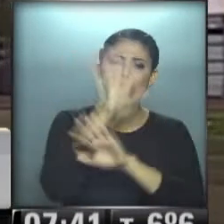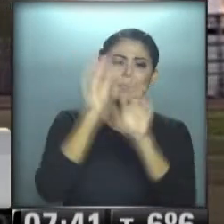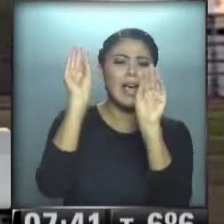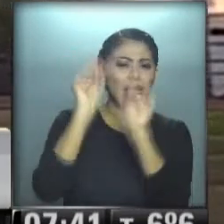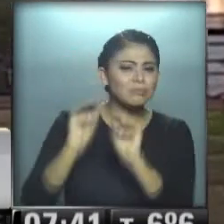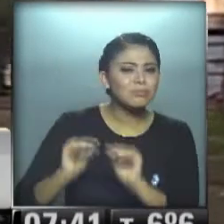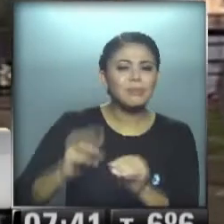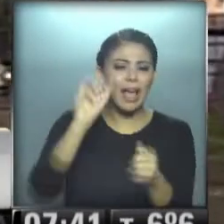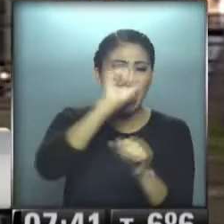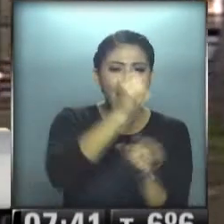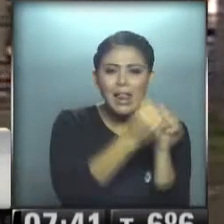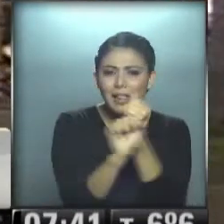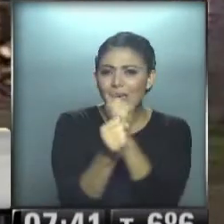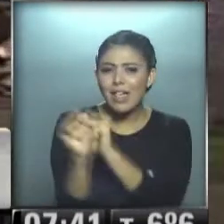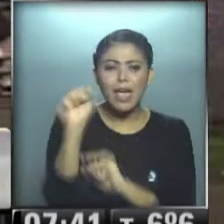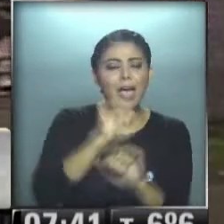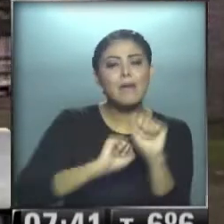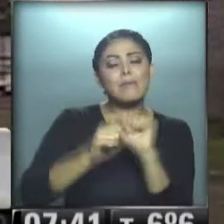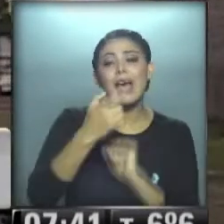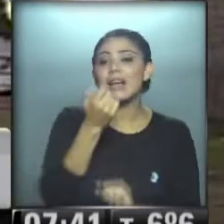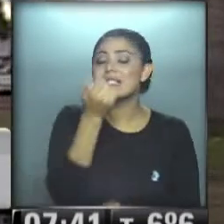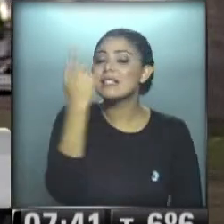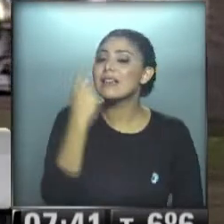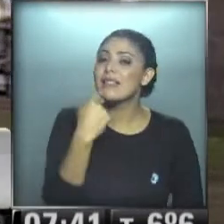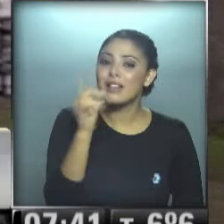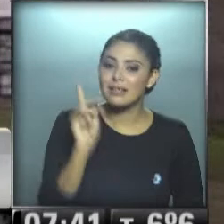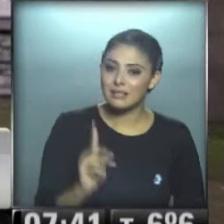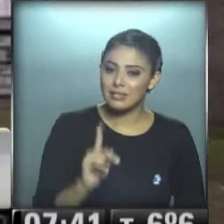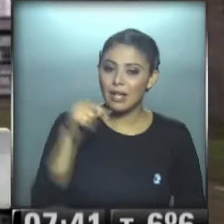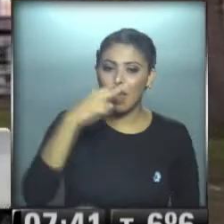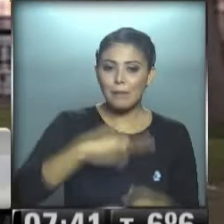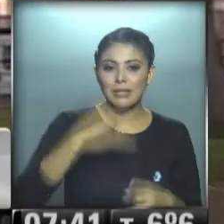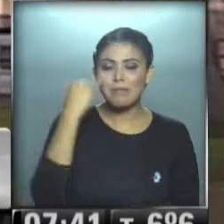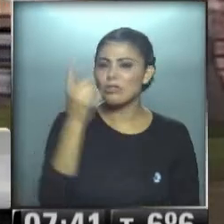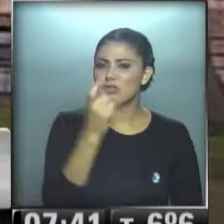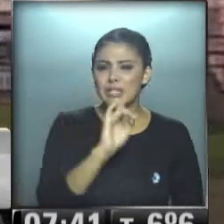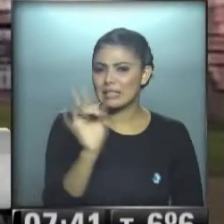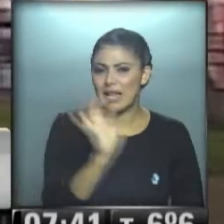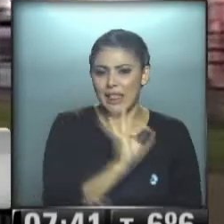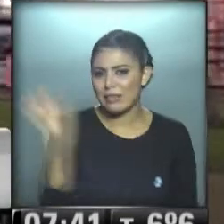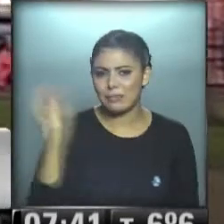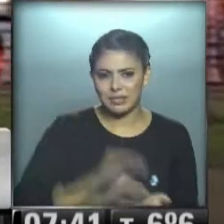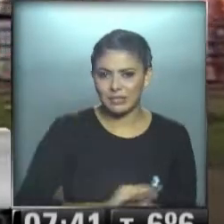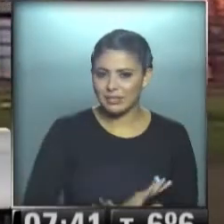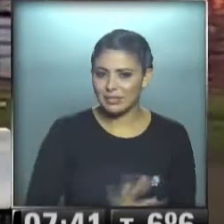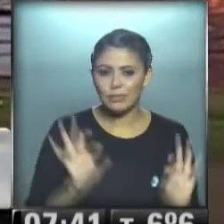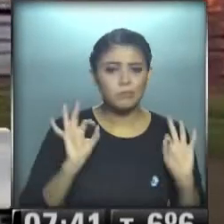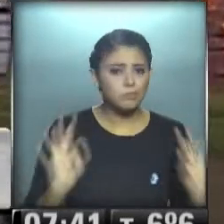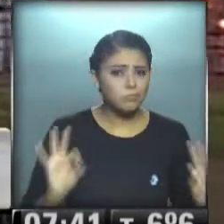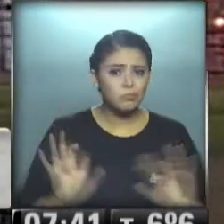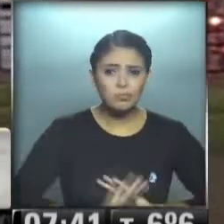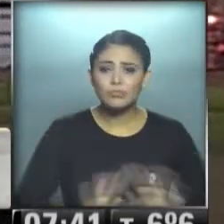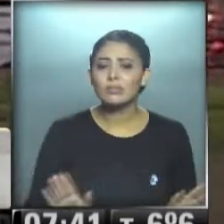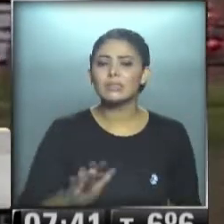limpiando acondicionando casi te diría casi les diría la plaza de mayo no necesita absolutamente nada porque lo tiene todo